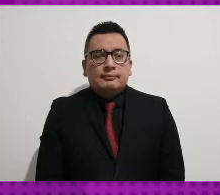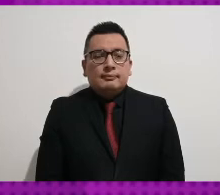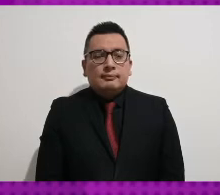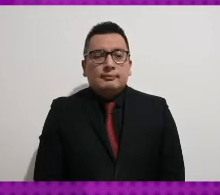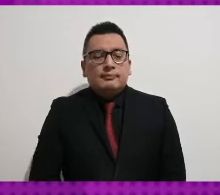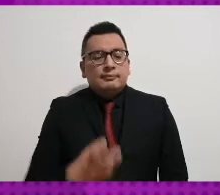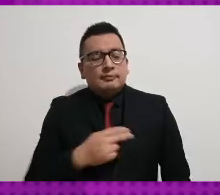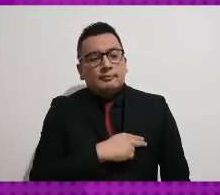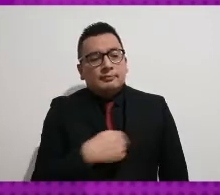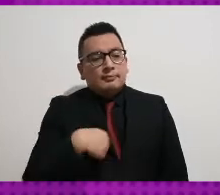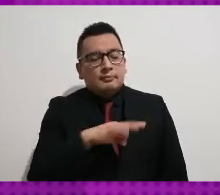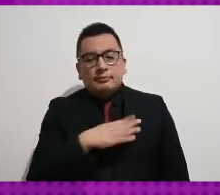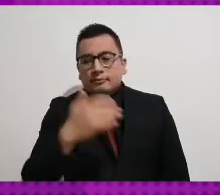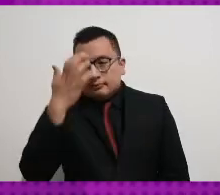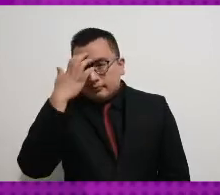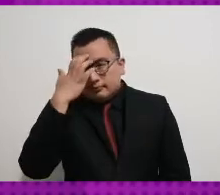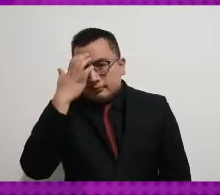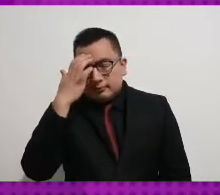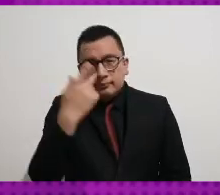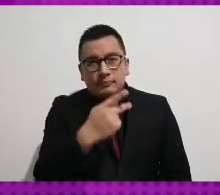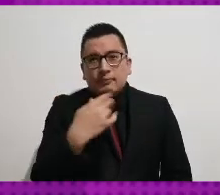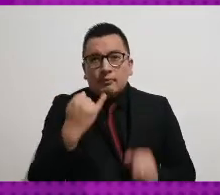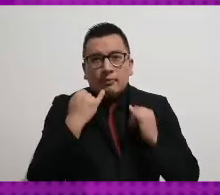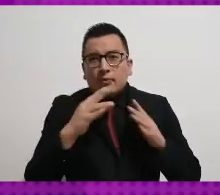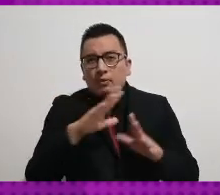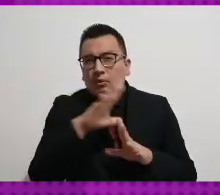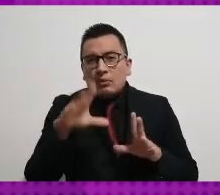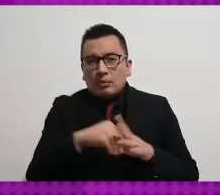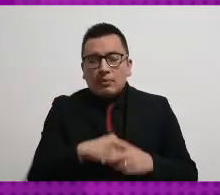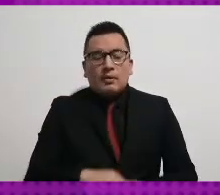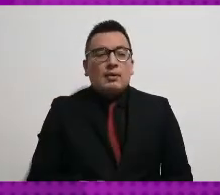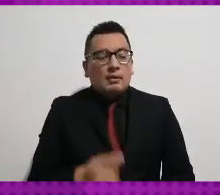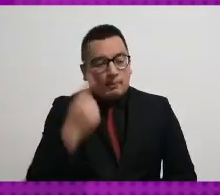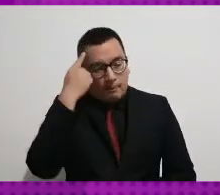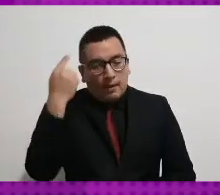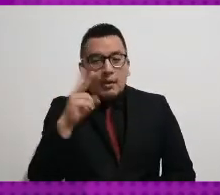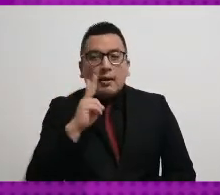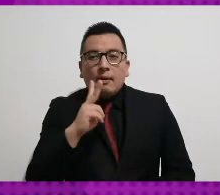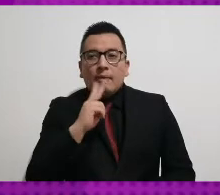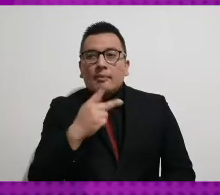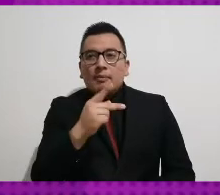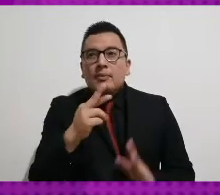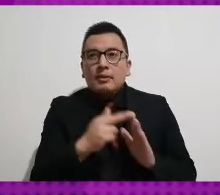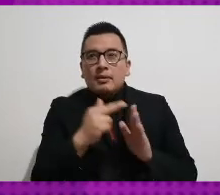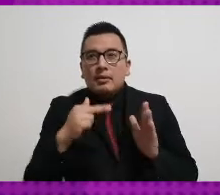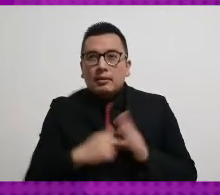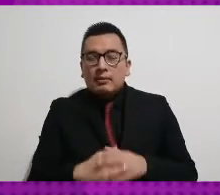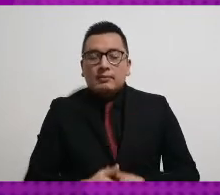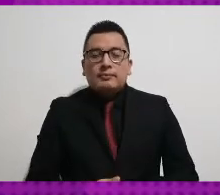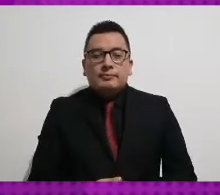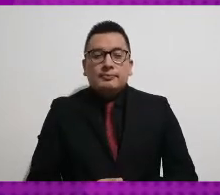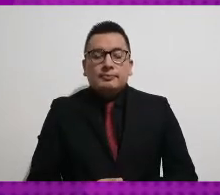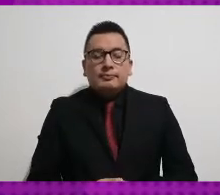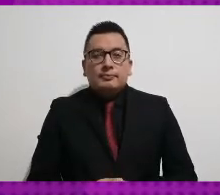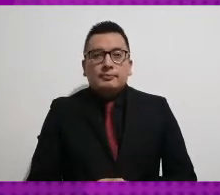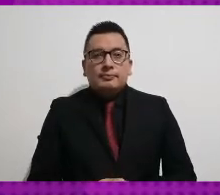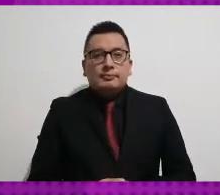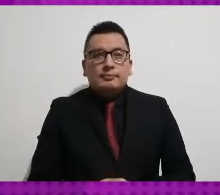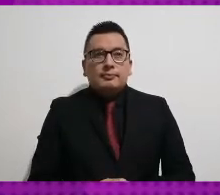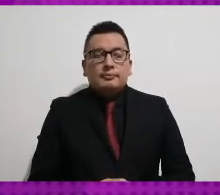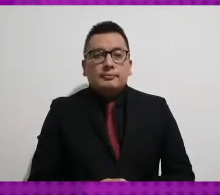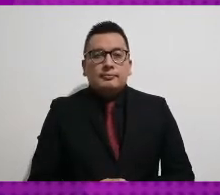información contable se efectúen cumpliendo con lo que marcan los manuales de operación.